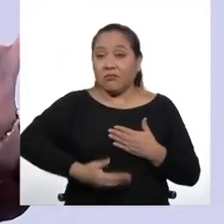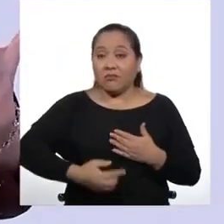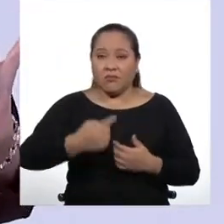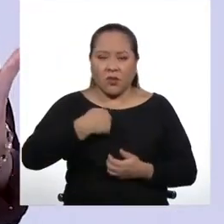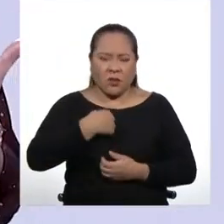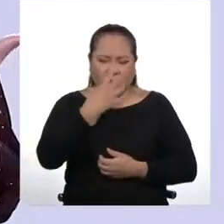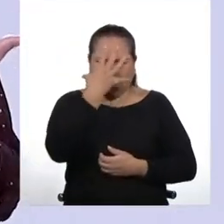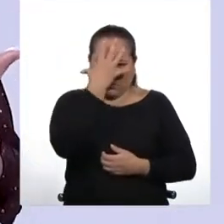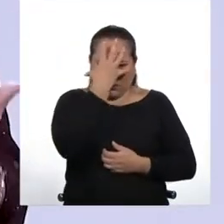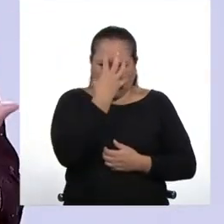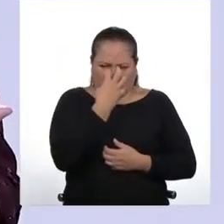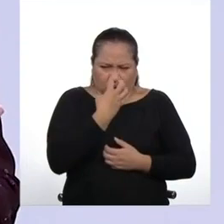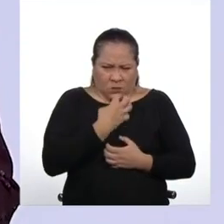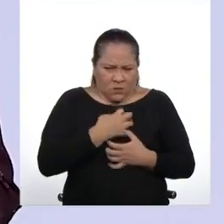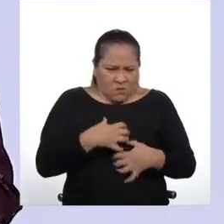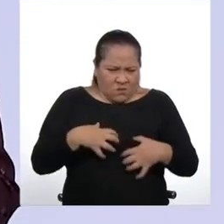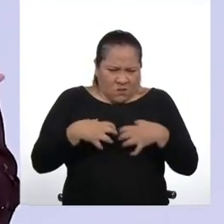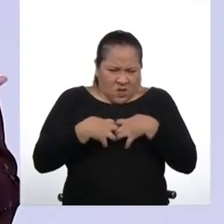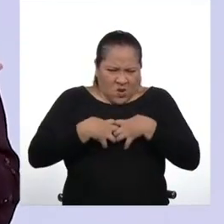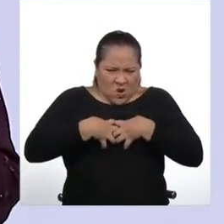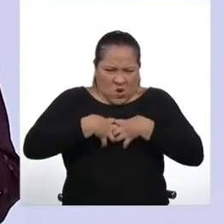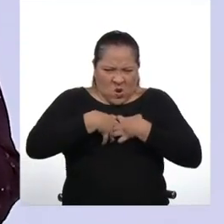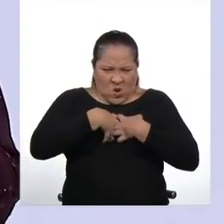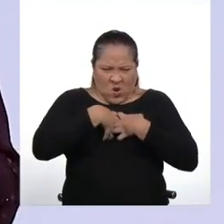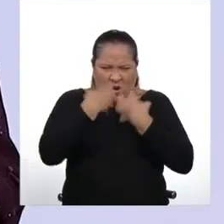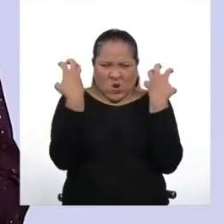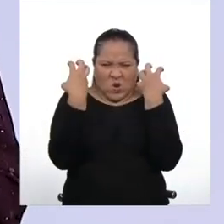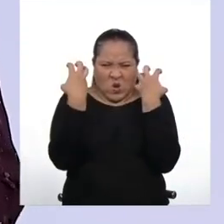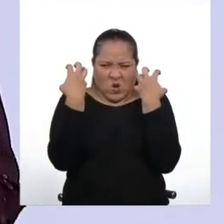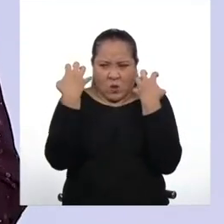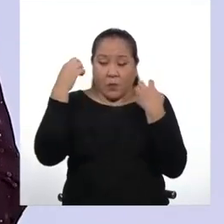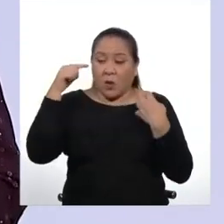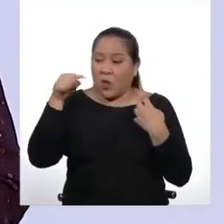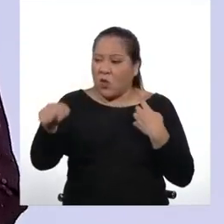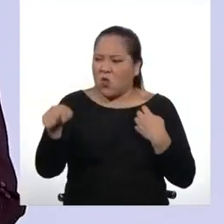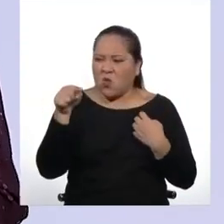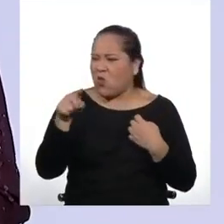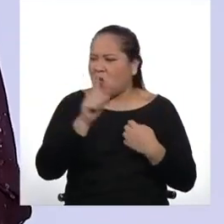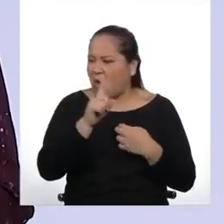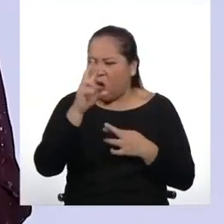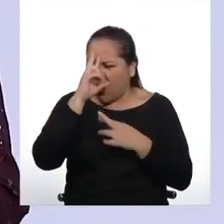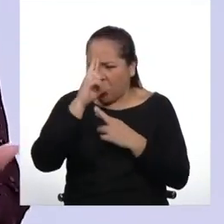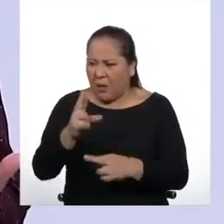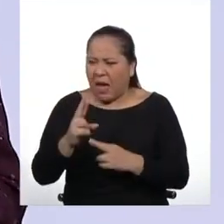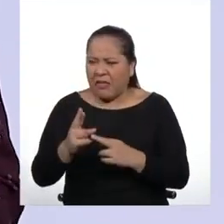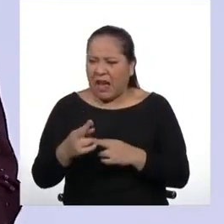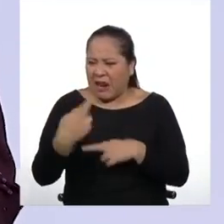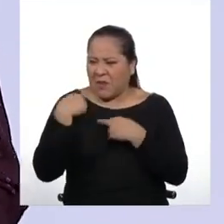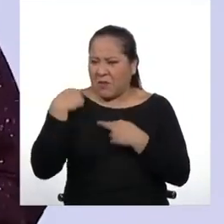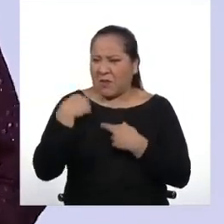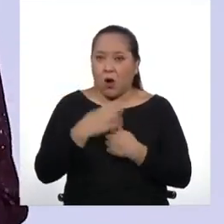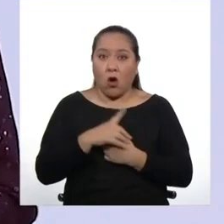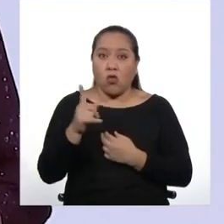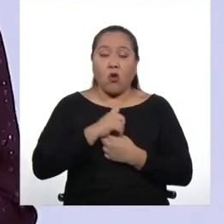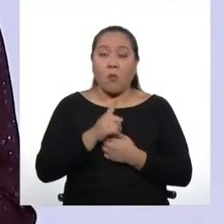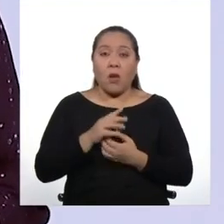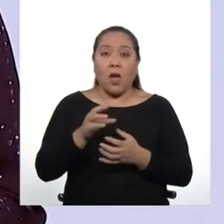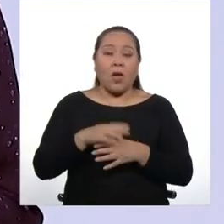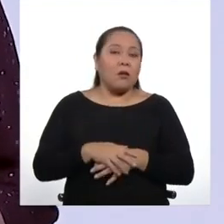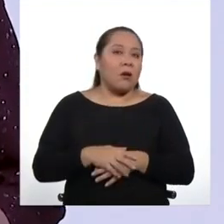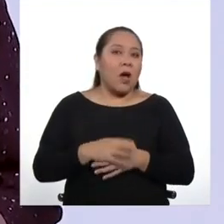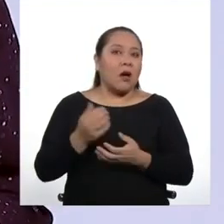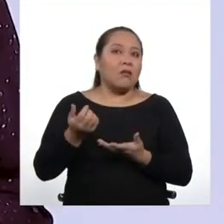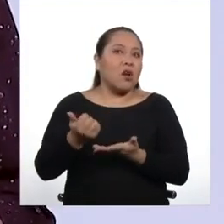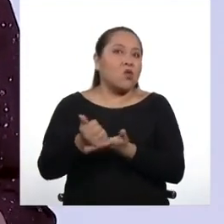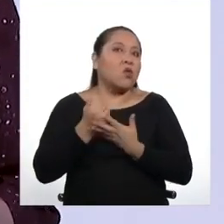estoy molesta o tengo ira porque alguien no cumplió con su labor en casa o no me hizo caso en algo que le